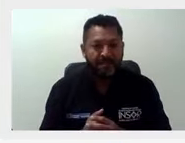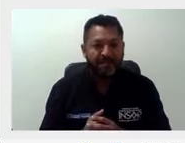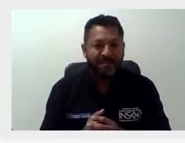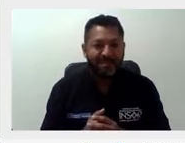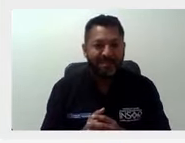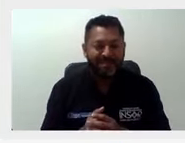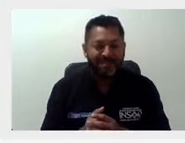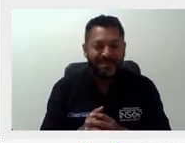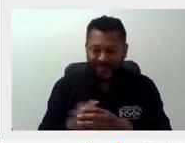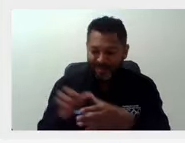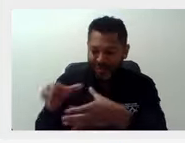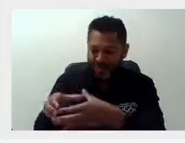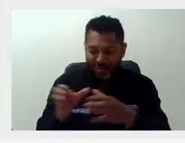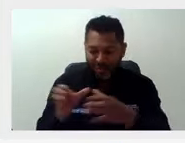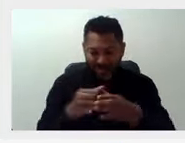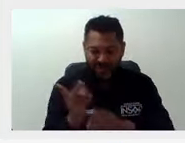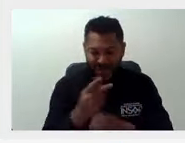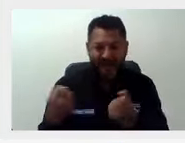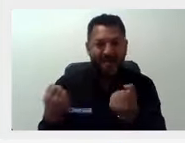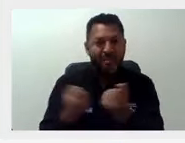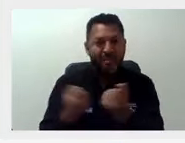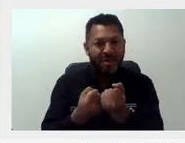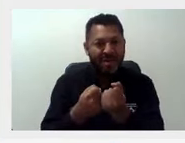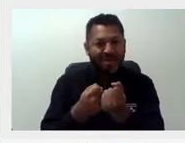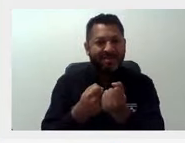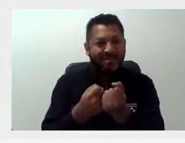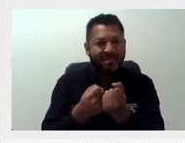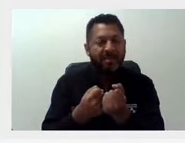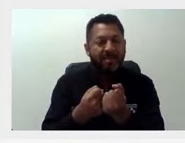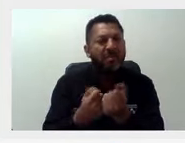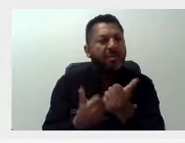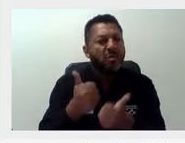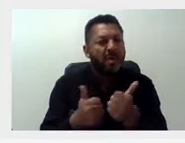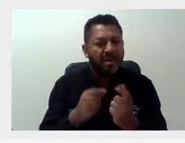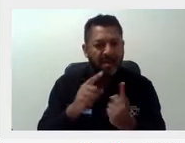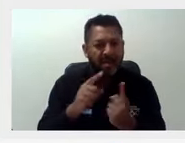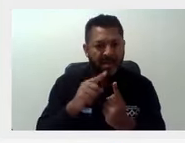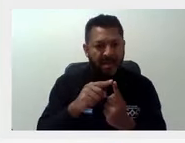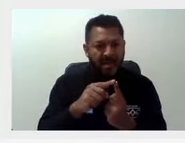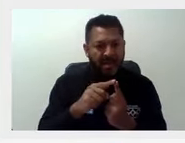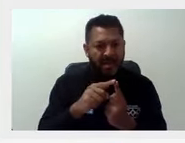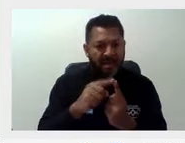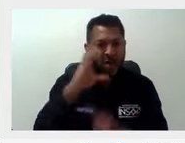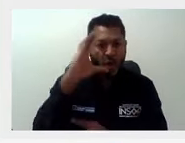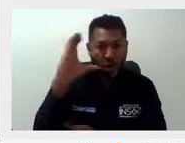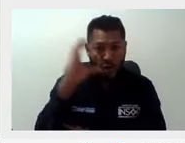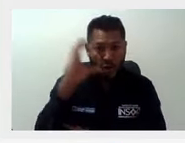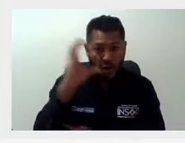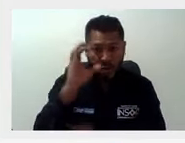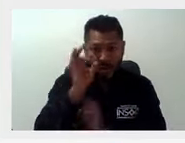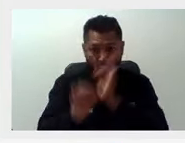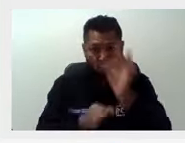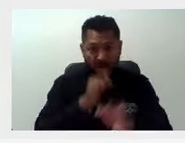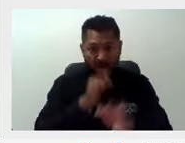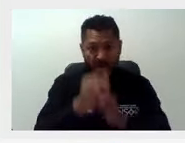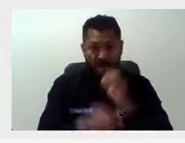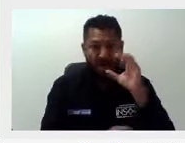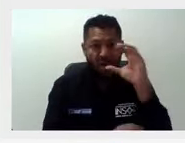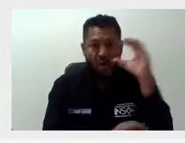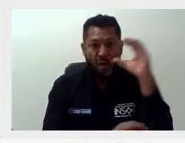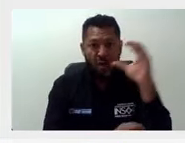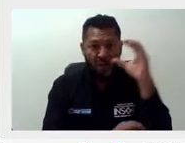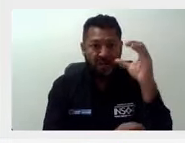que apoyan este espacio. Una de ellas es Colombia Cuida Colombia. Es una estrategia que tiene el país